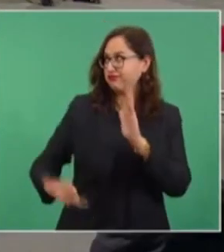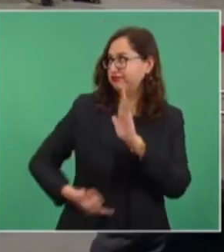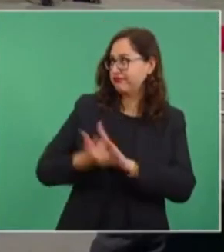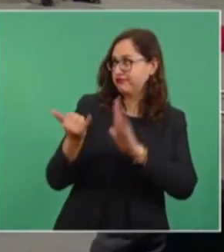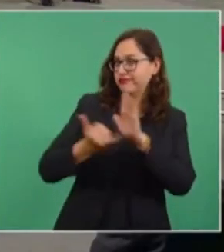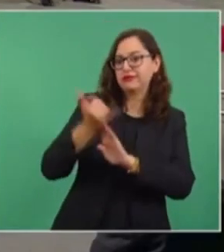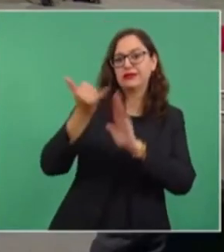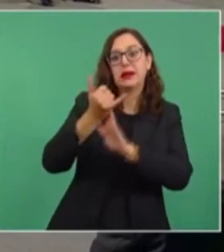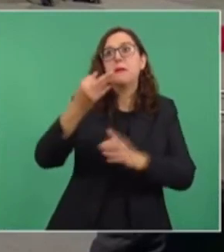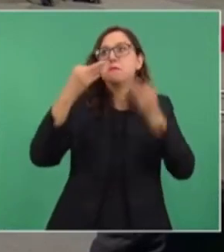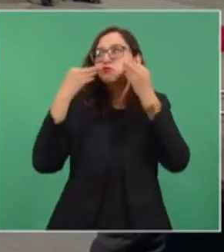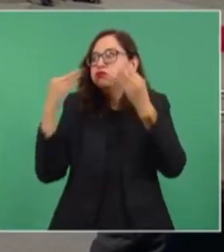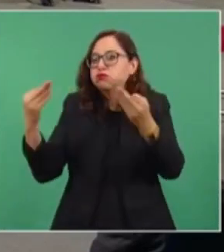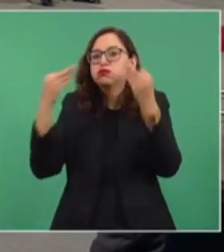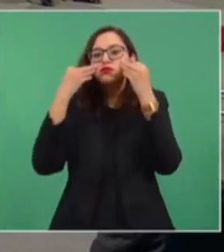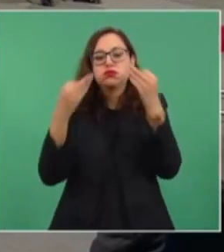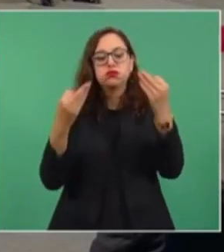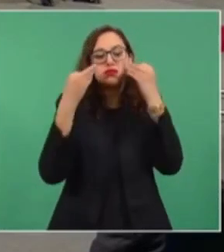permanentemente.